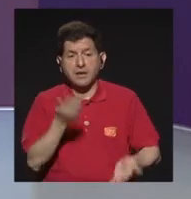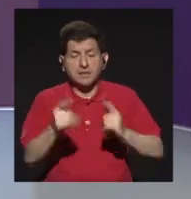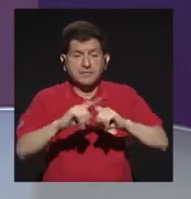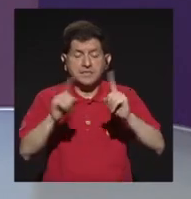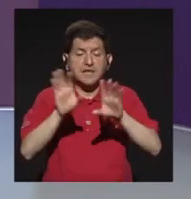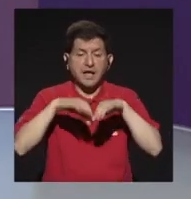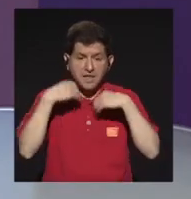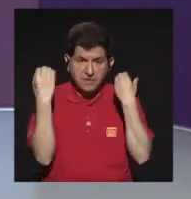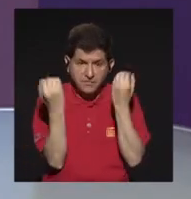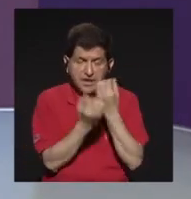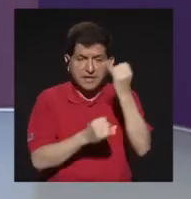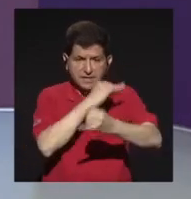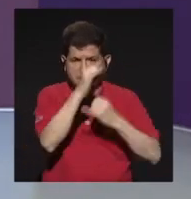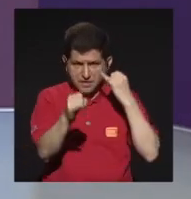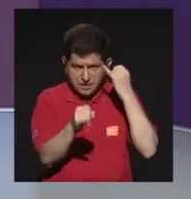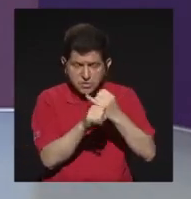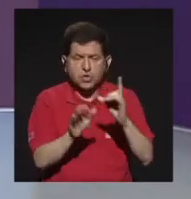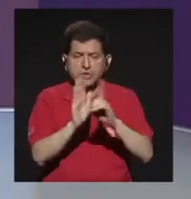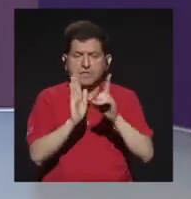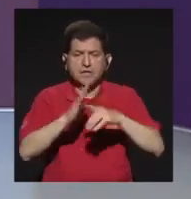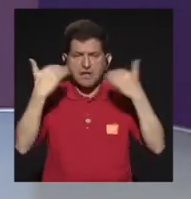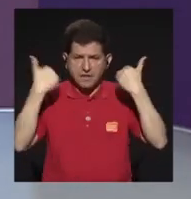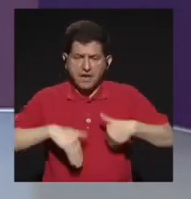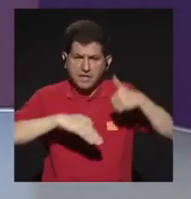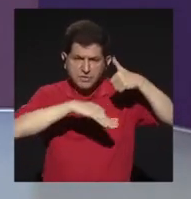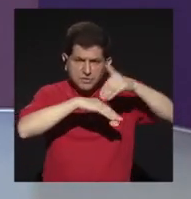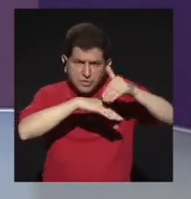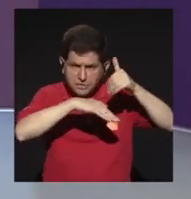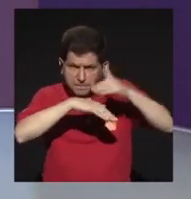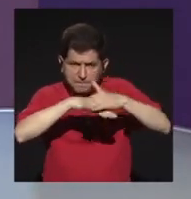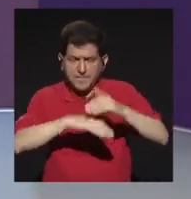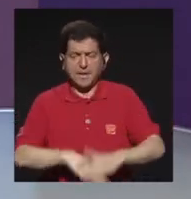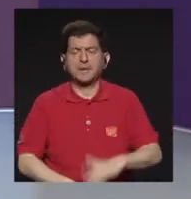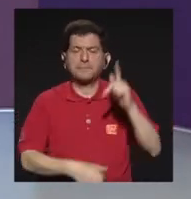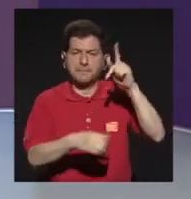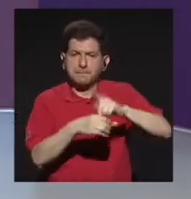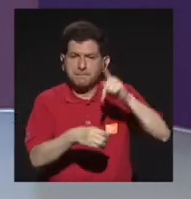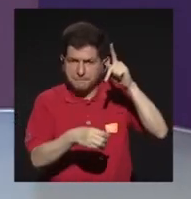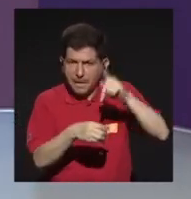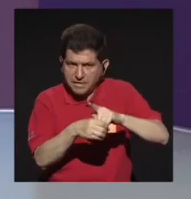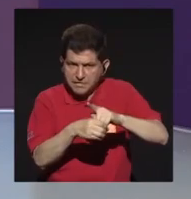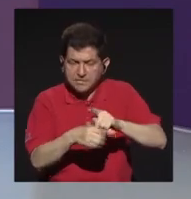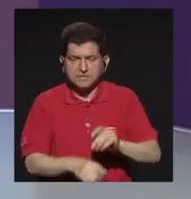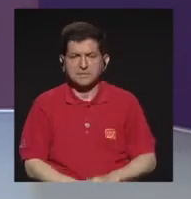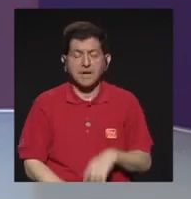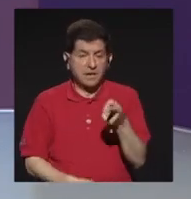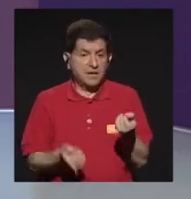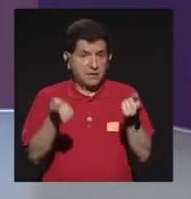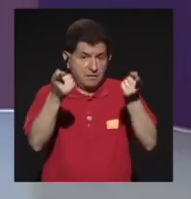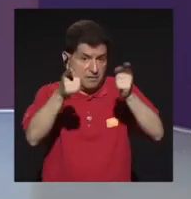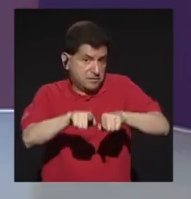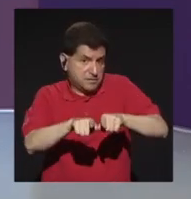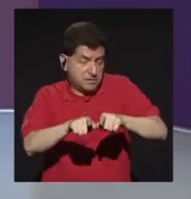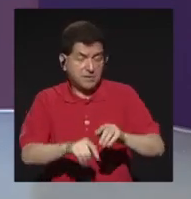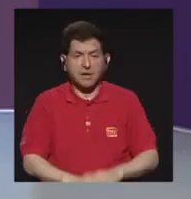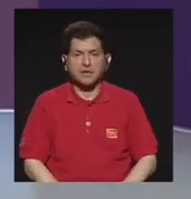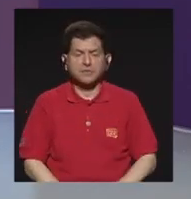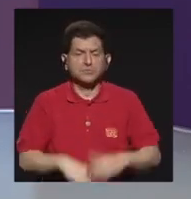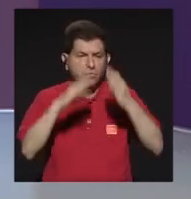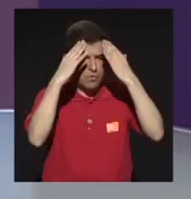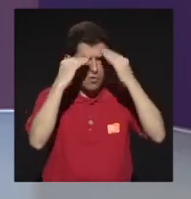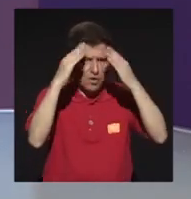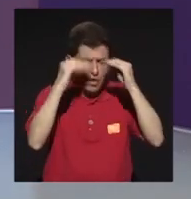diferentes organismos internacionales de derechos humanos que están participando en los